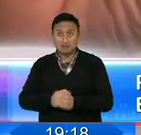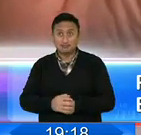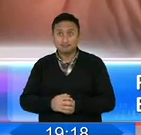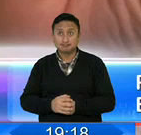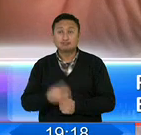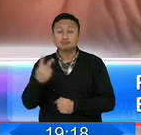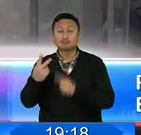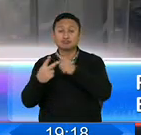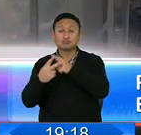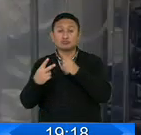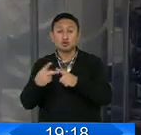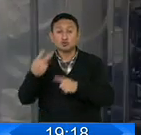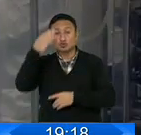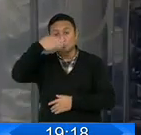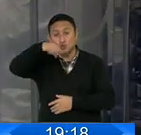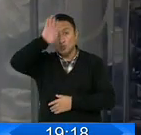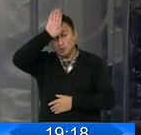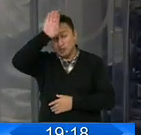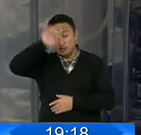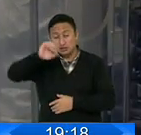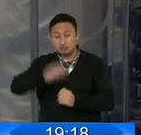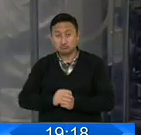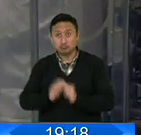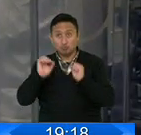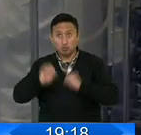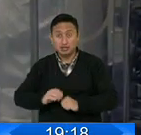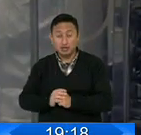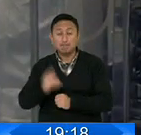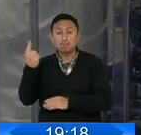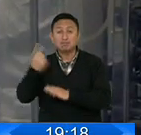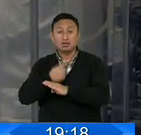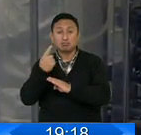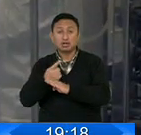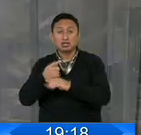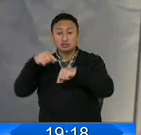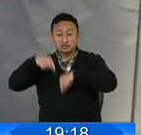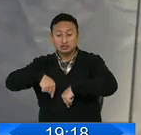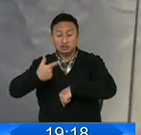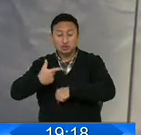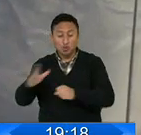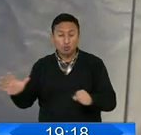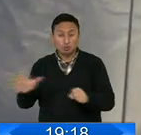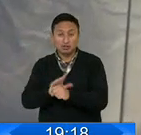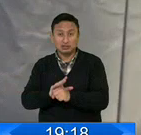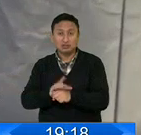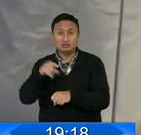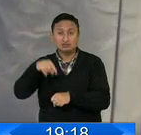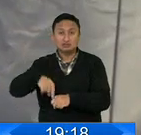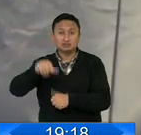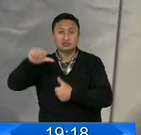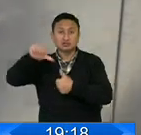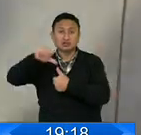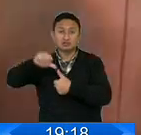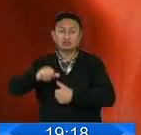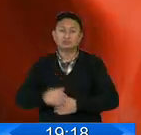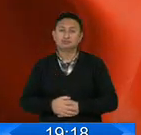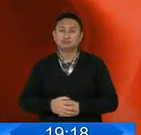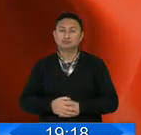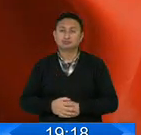son cubanas y existe la posibilidad de convertirse en las primeras desarrolladas íntegramente en toda Latinoamérica.